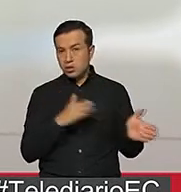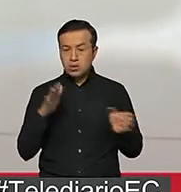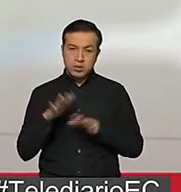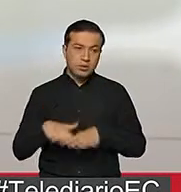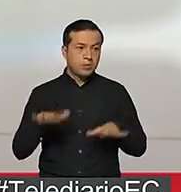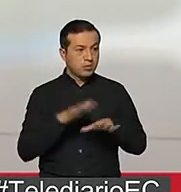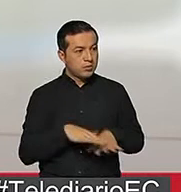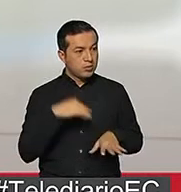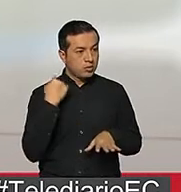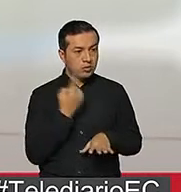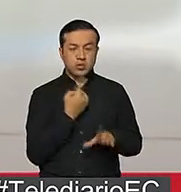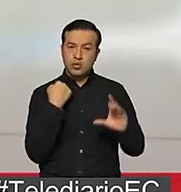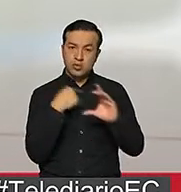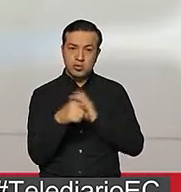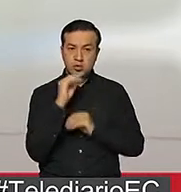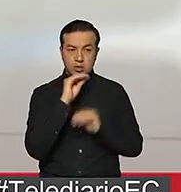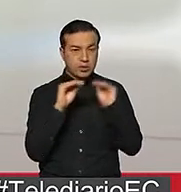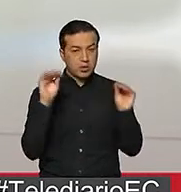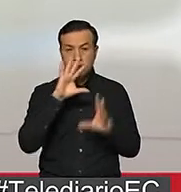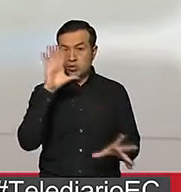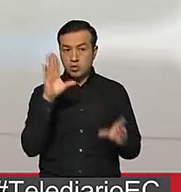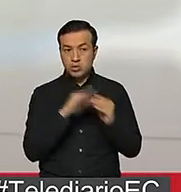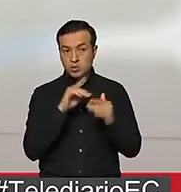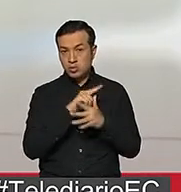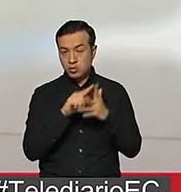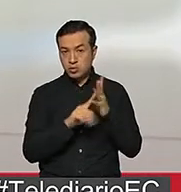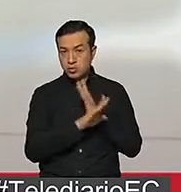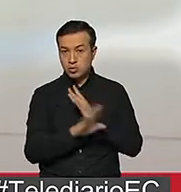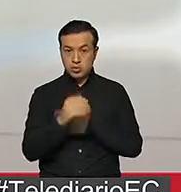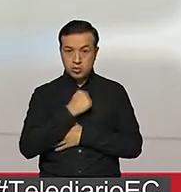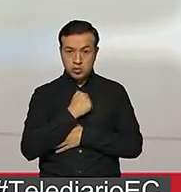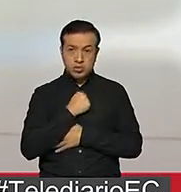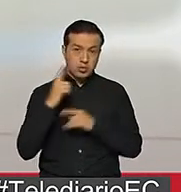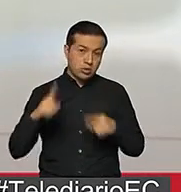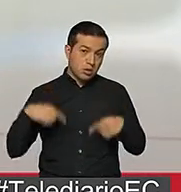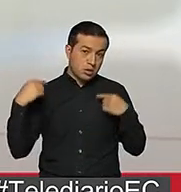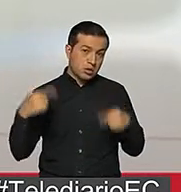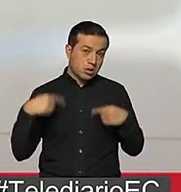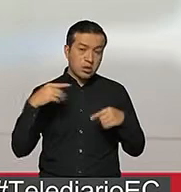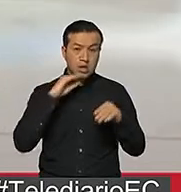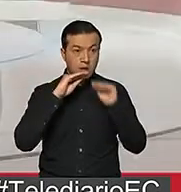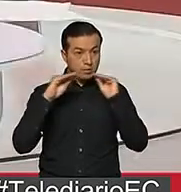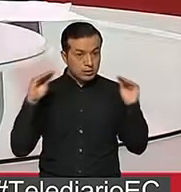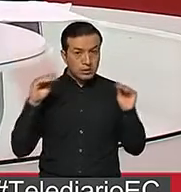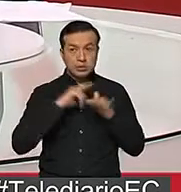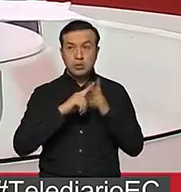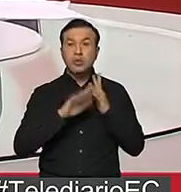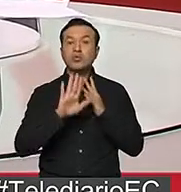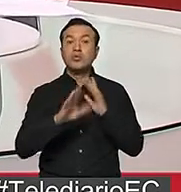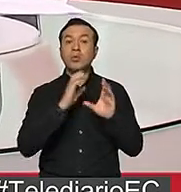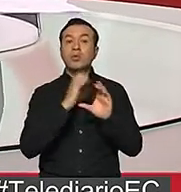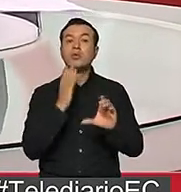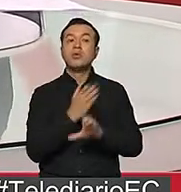nosotros mandamos un correo electrónico a todos los dueños de unidades de manera diaria contándole cómo se comportó su unidad del día